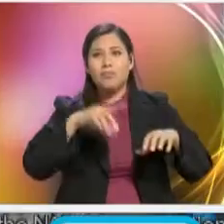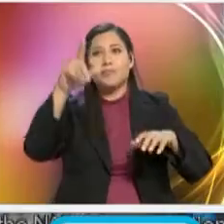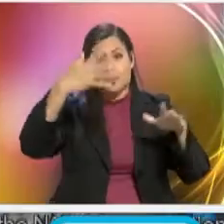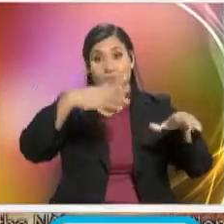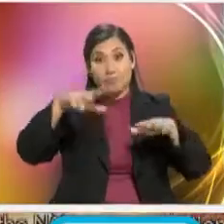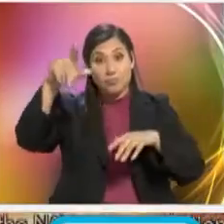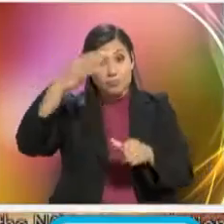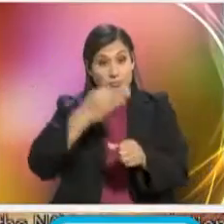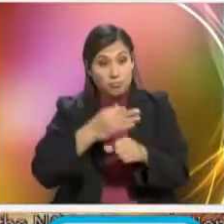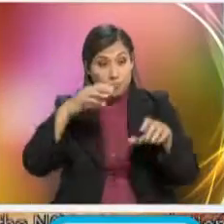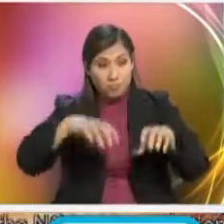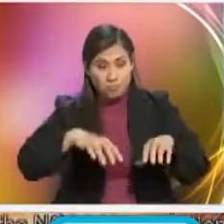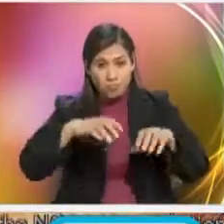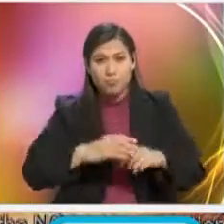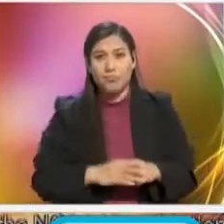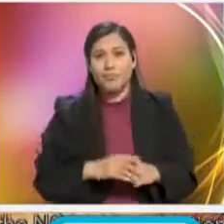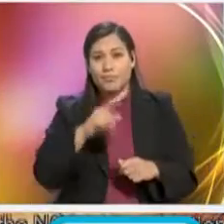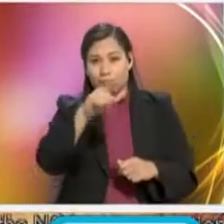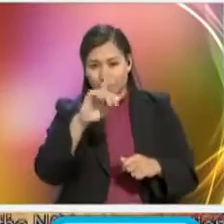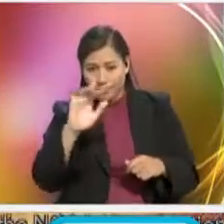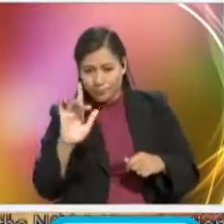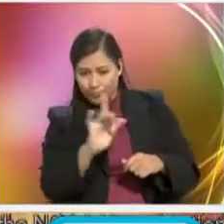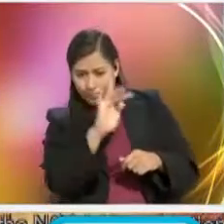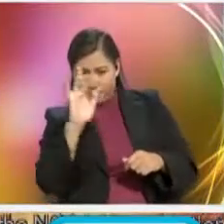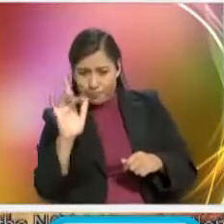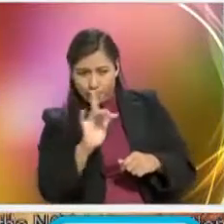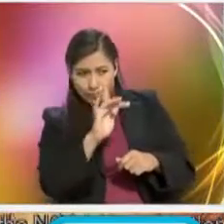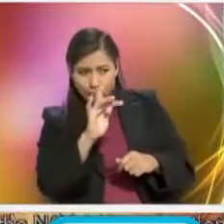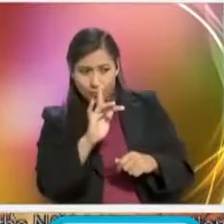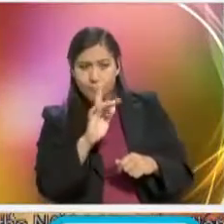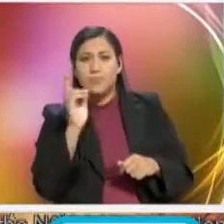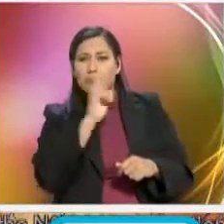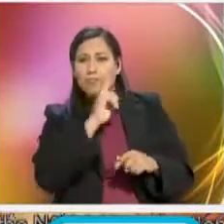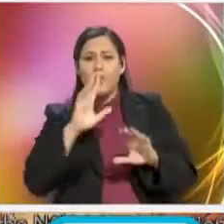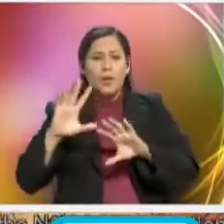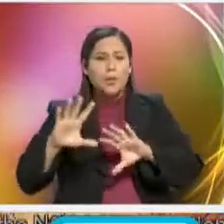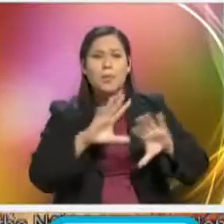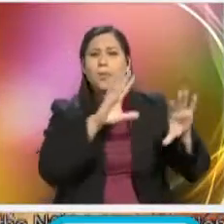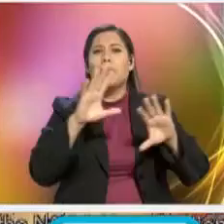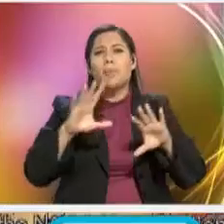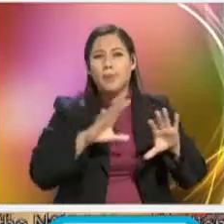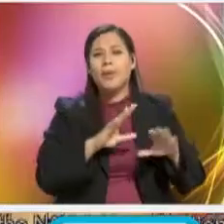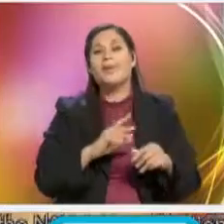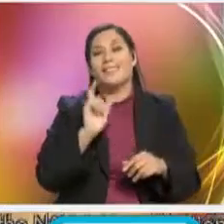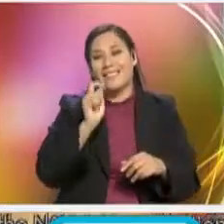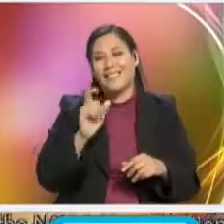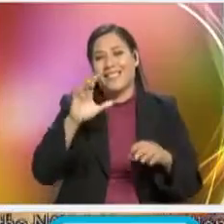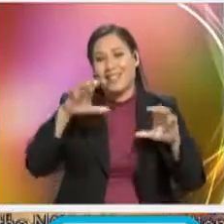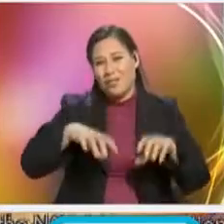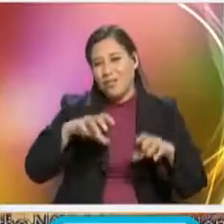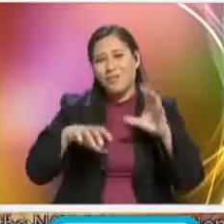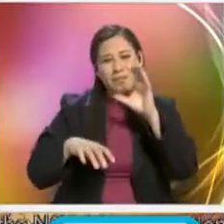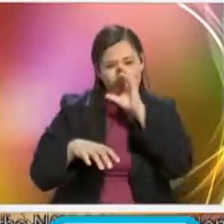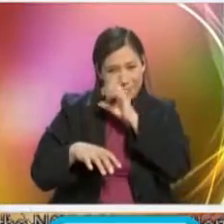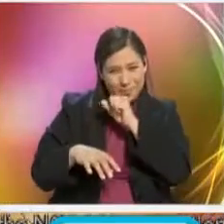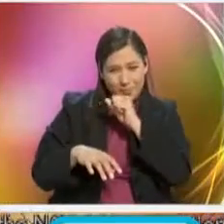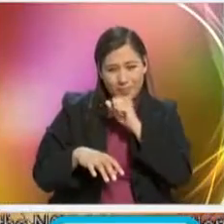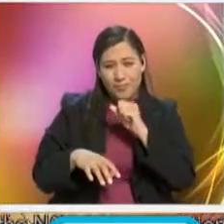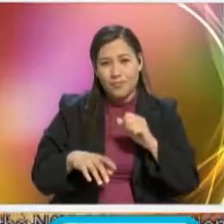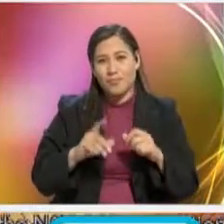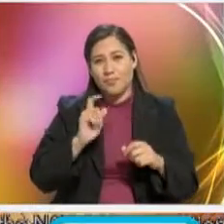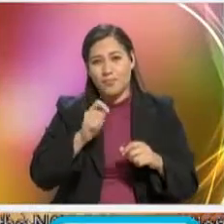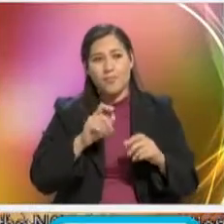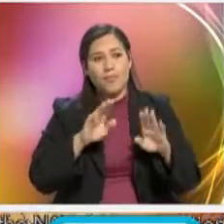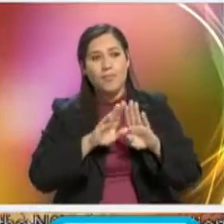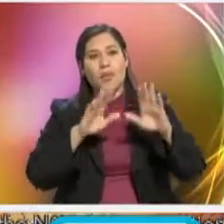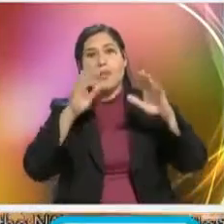pues justo porque cuando apretamos el botón de la presión, se notó claramente que, fíjate, o sea, en donde hay bajas de presión,